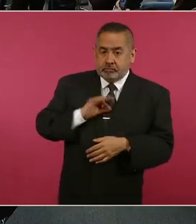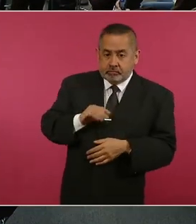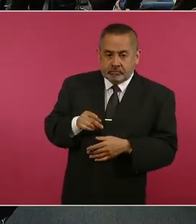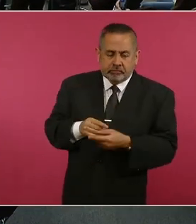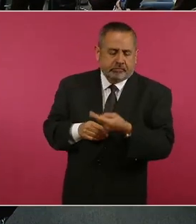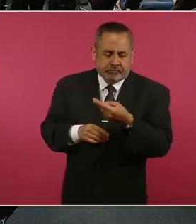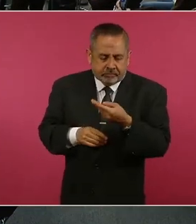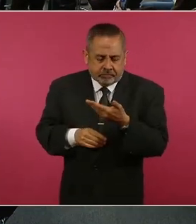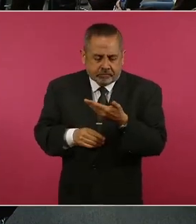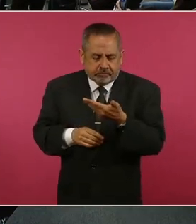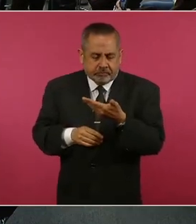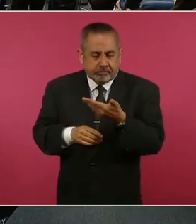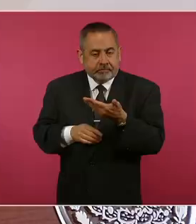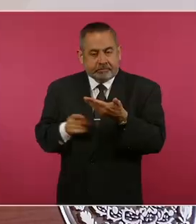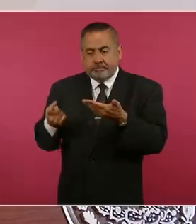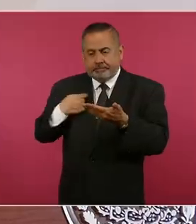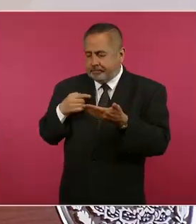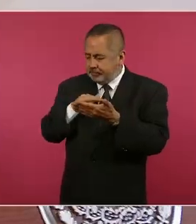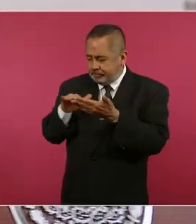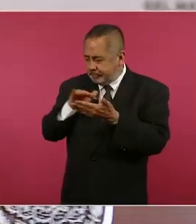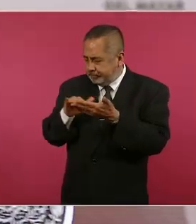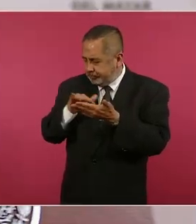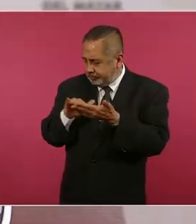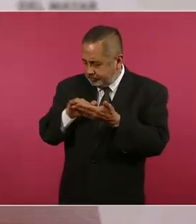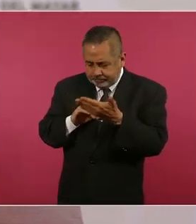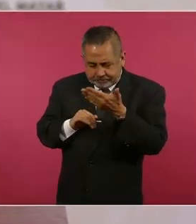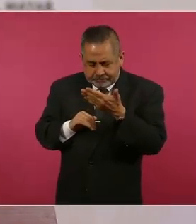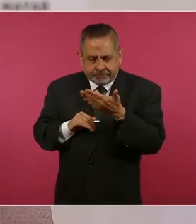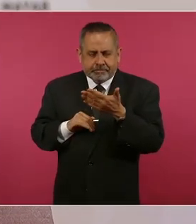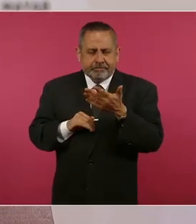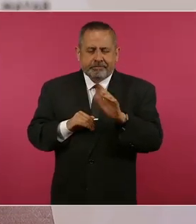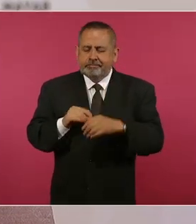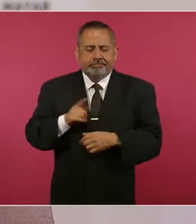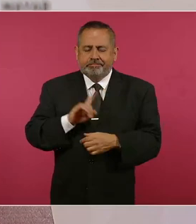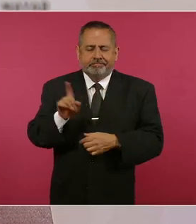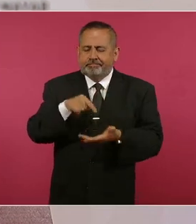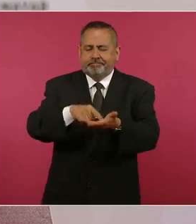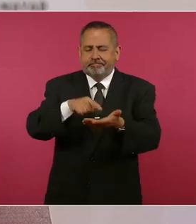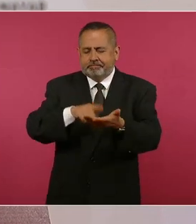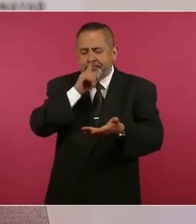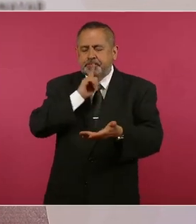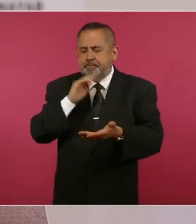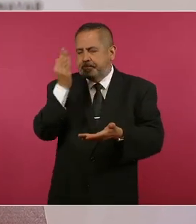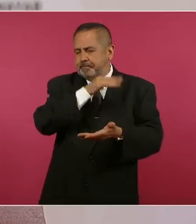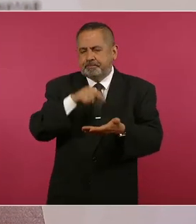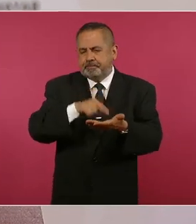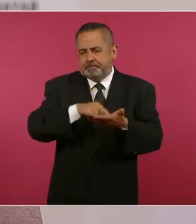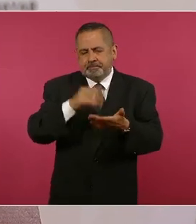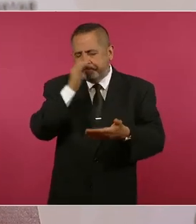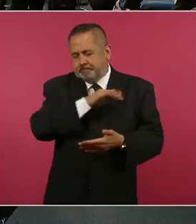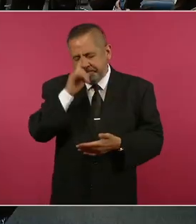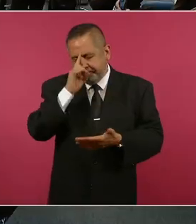documento. Cuando me lo están leyendo, digo, no es cierto.